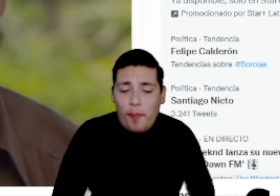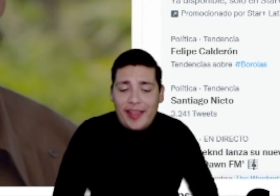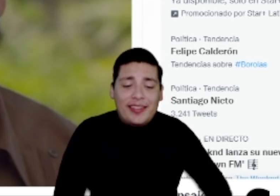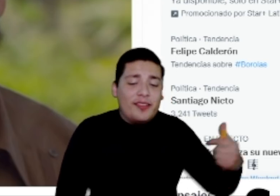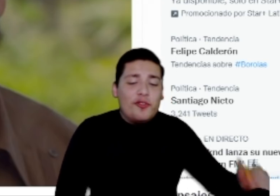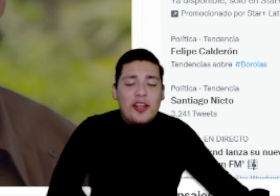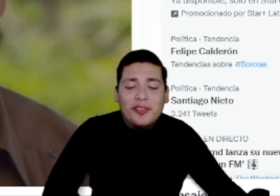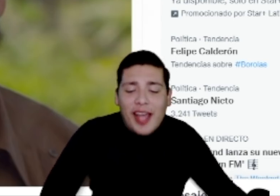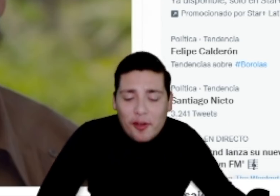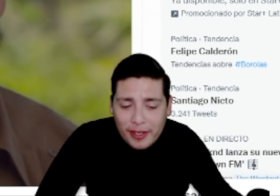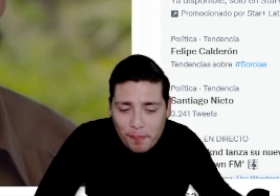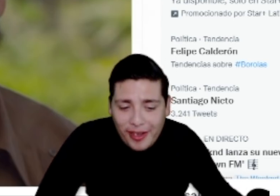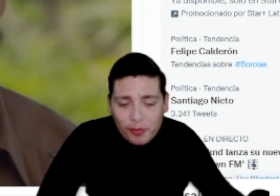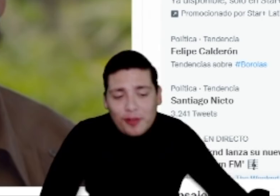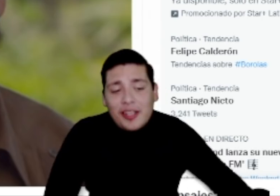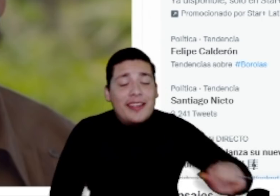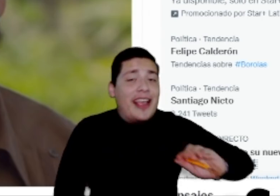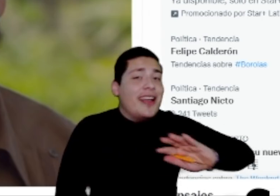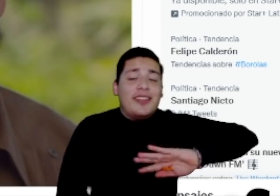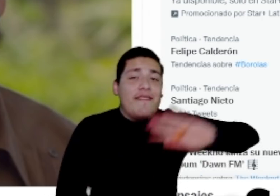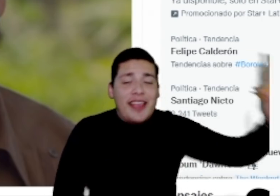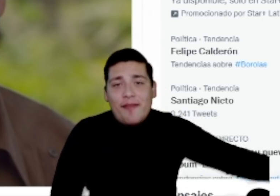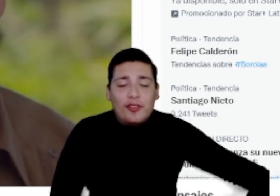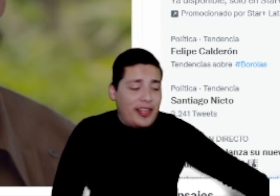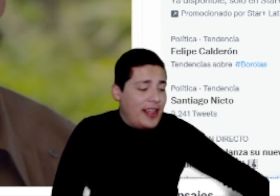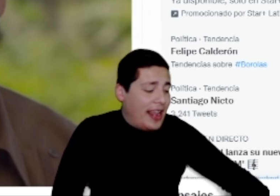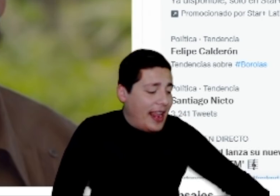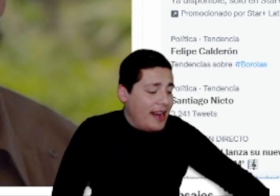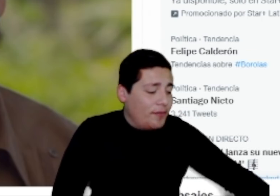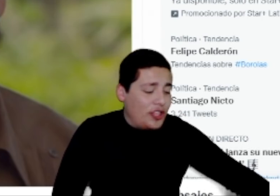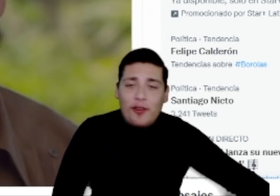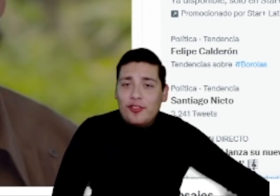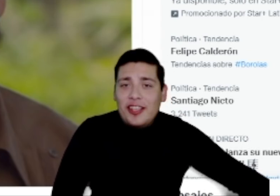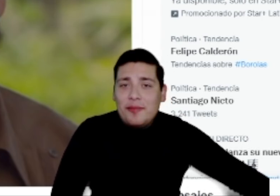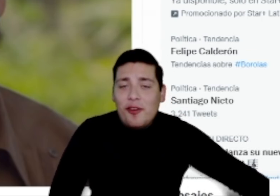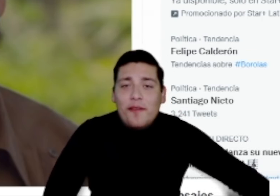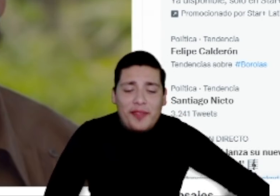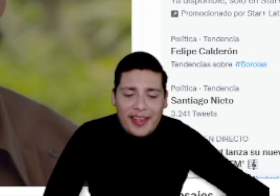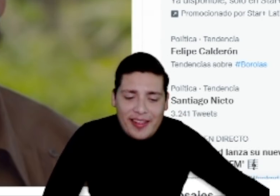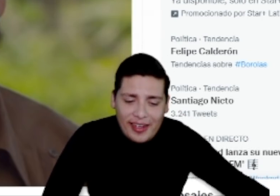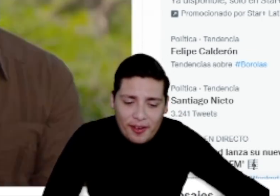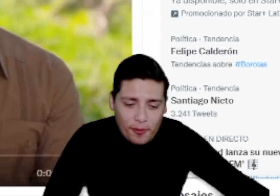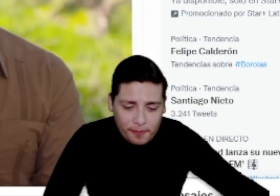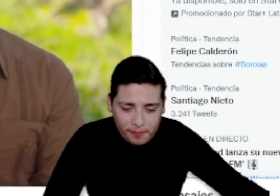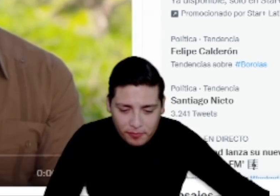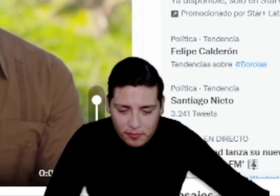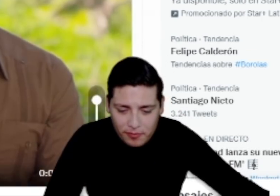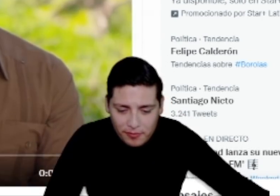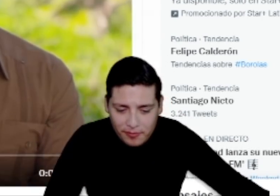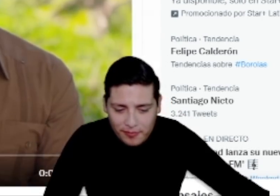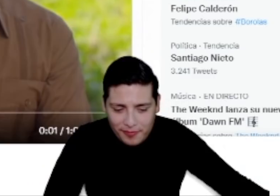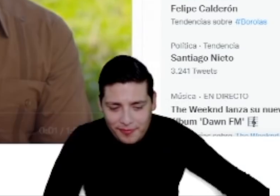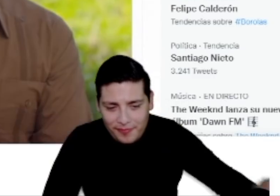nuestro país. Escuchemos a Roberto Palazuelos ya sintiéndose el chingoncísimo de Quintana Roo. Me motiva